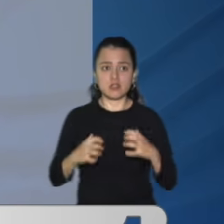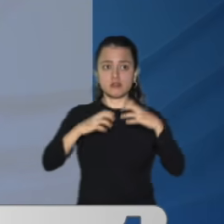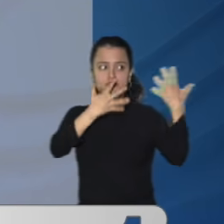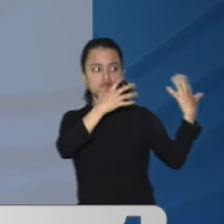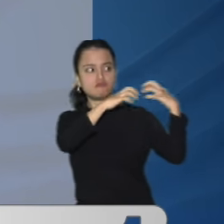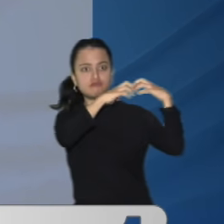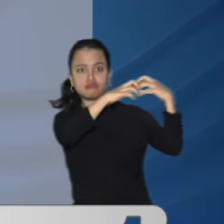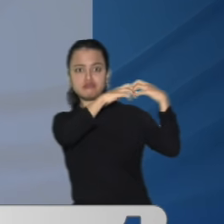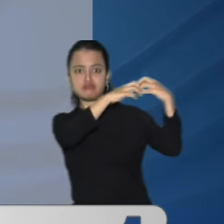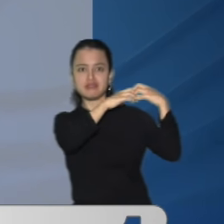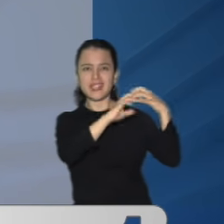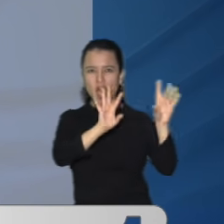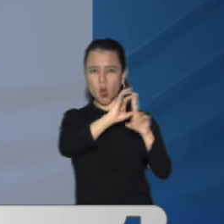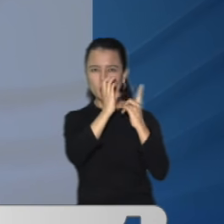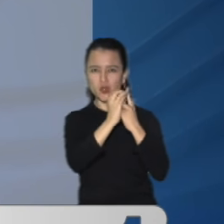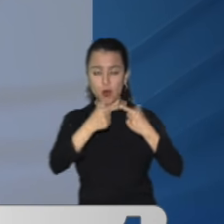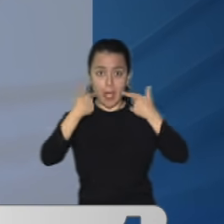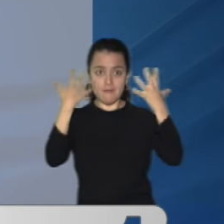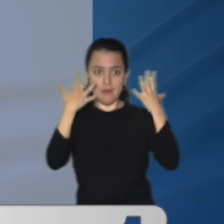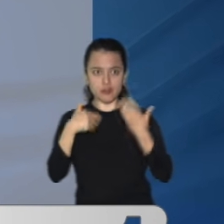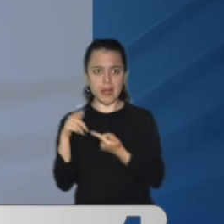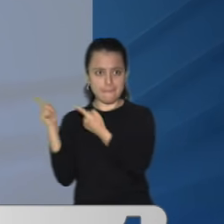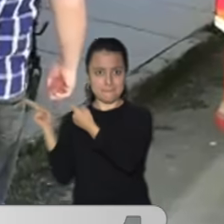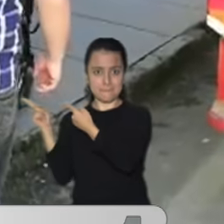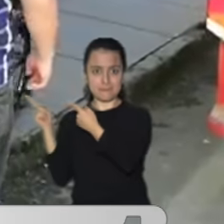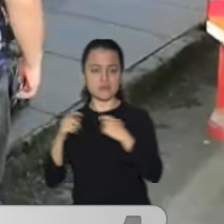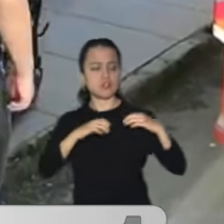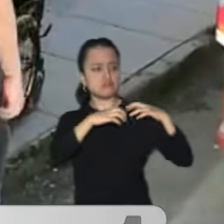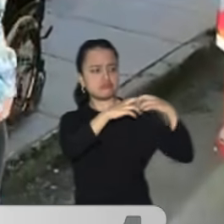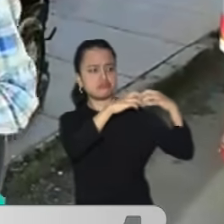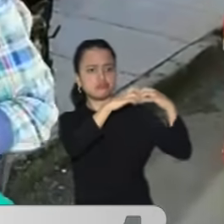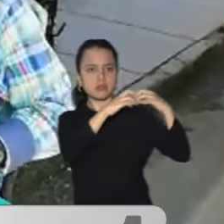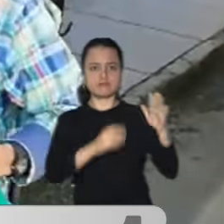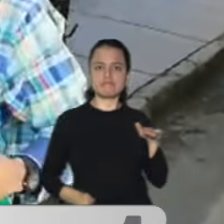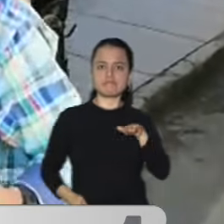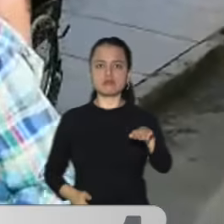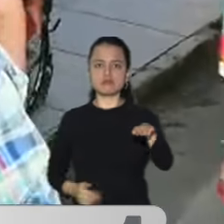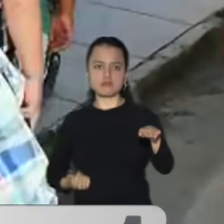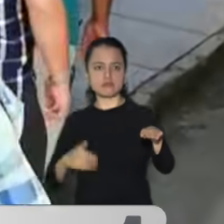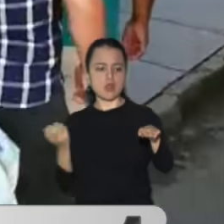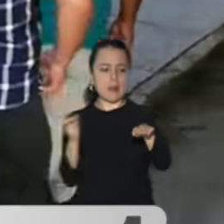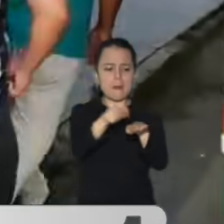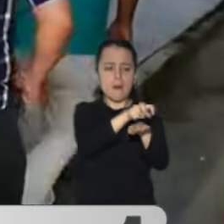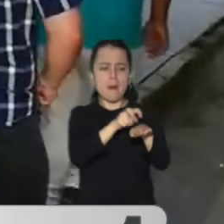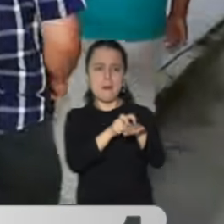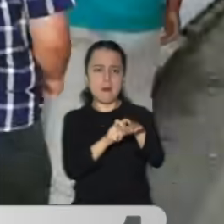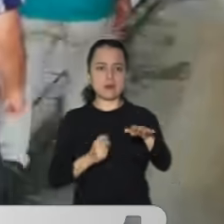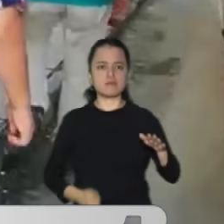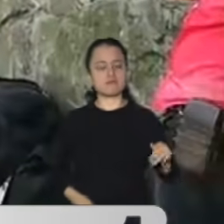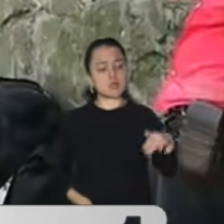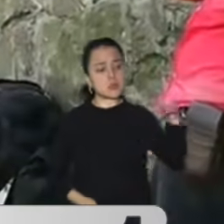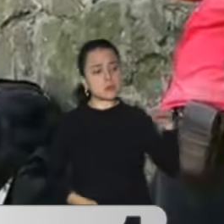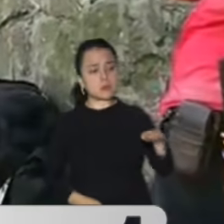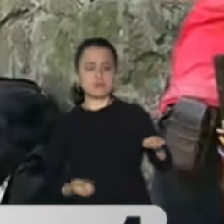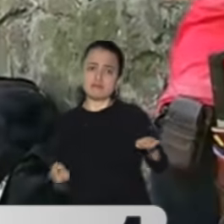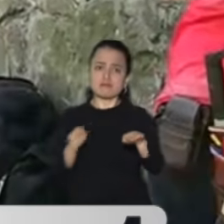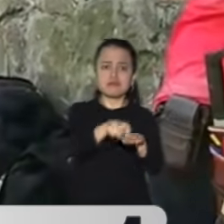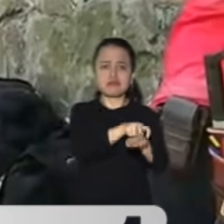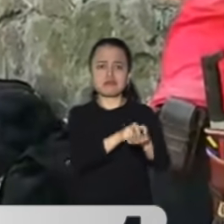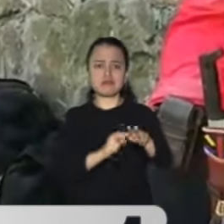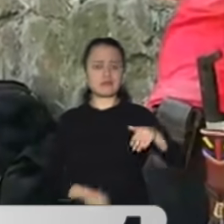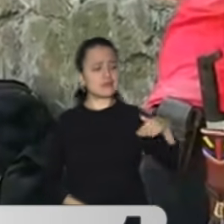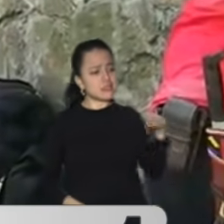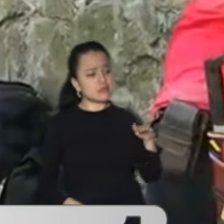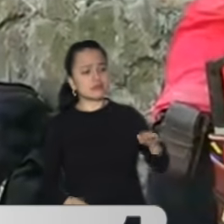campesinos desplazados desde varias veredas por temor a las intimidaciones de grupos armados. Ya son cerca de 1,000 personas, pero la